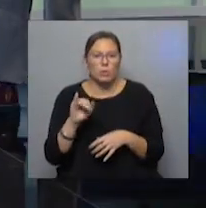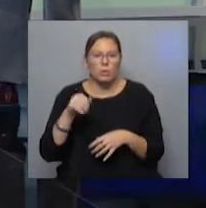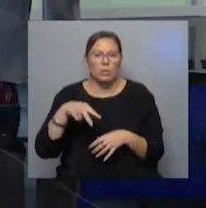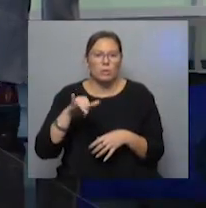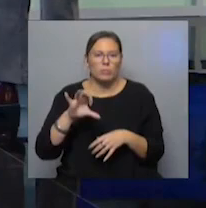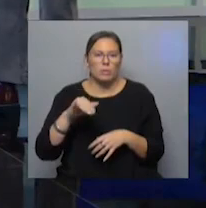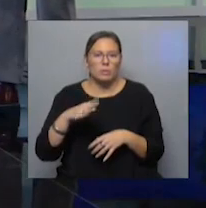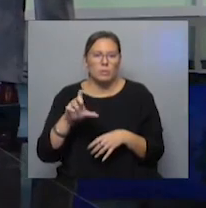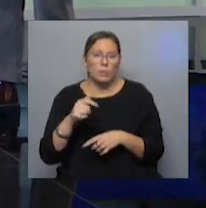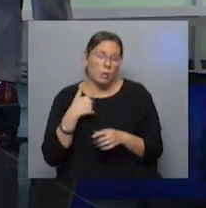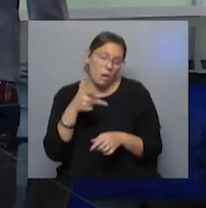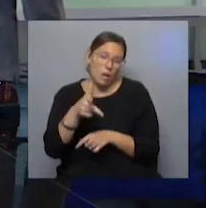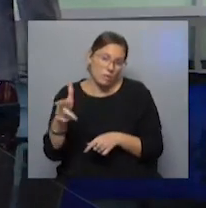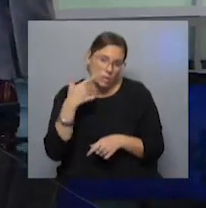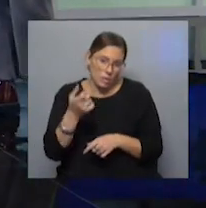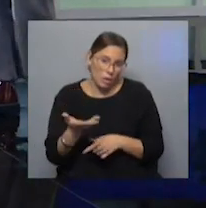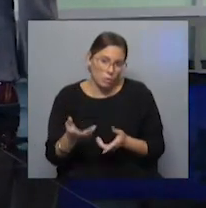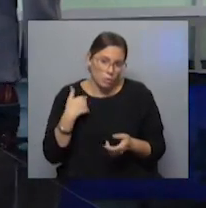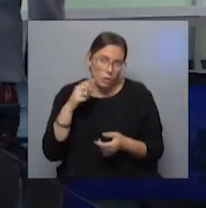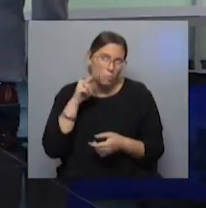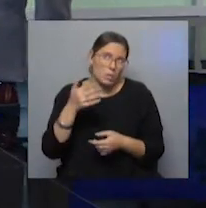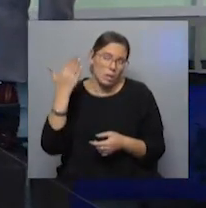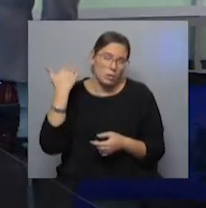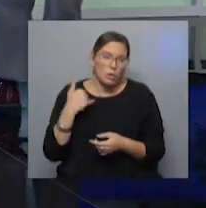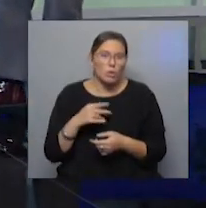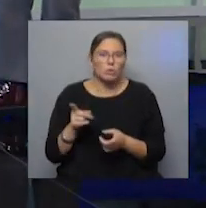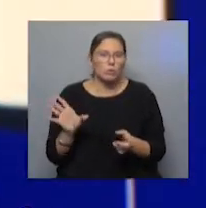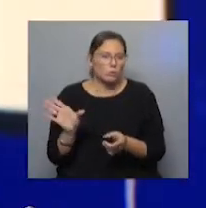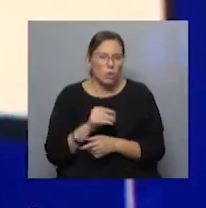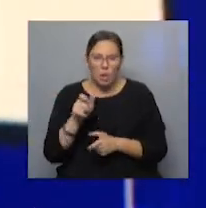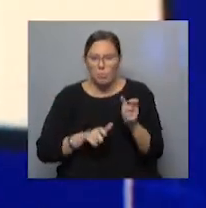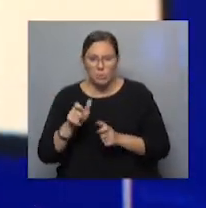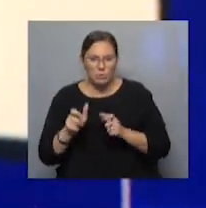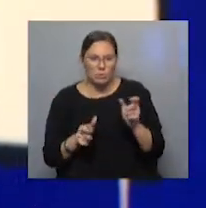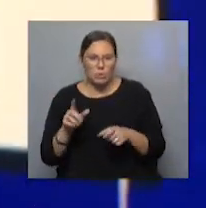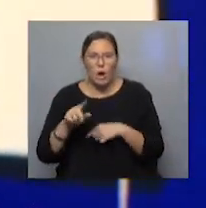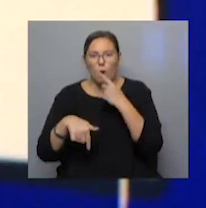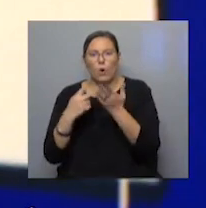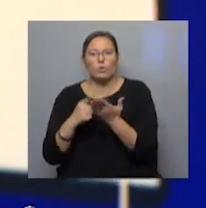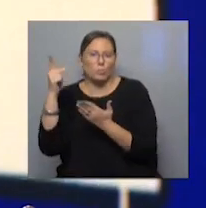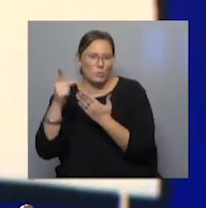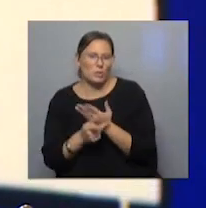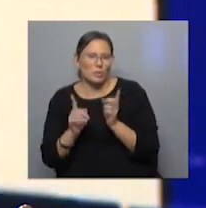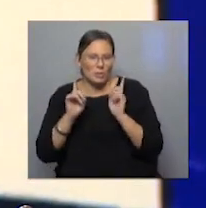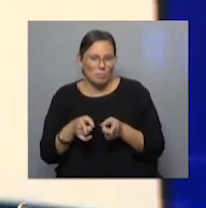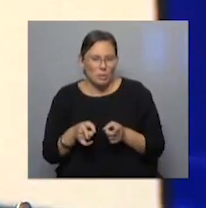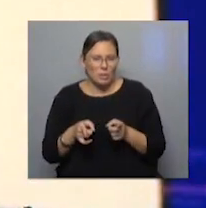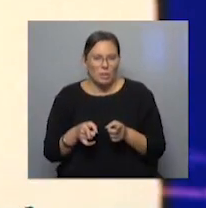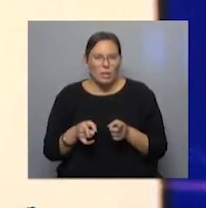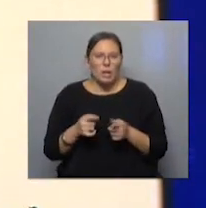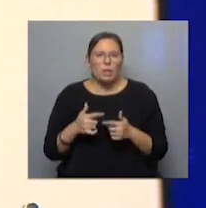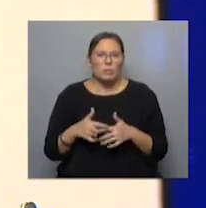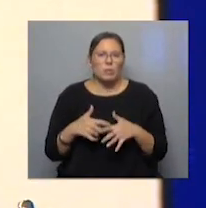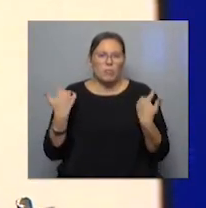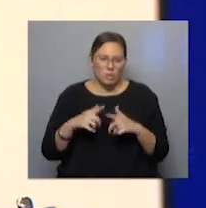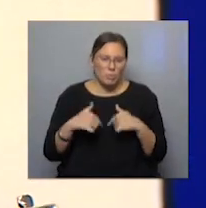Las fechas lo muestran. Repasando las fechas. Todos los integrantes tienen también otros proyectos. Claro. Es una fiesta también